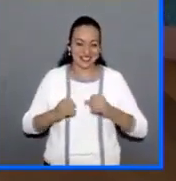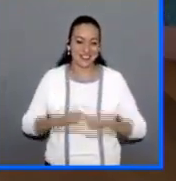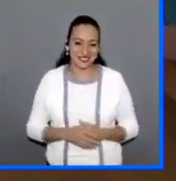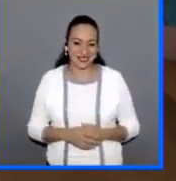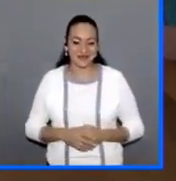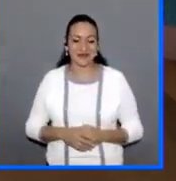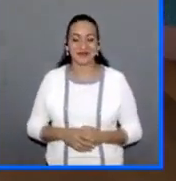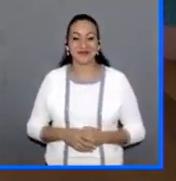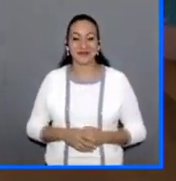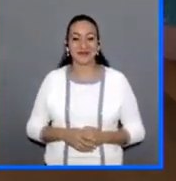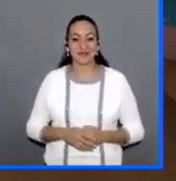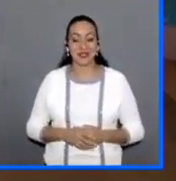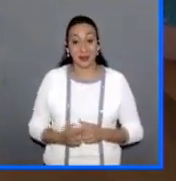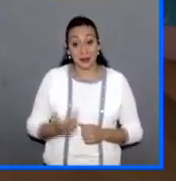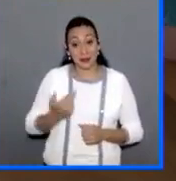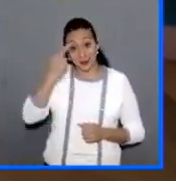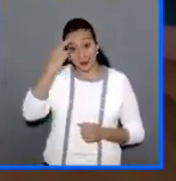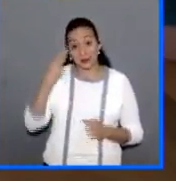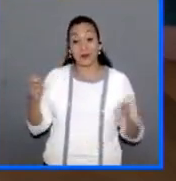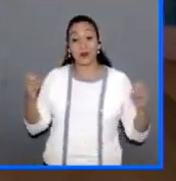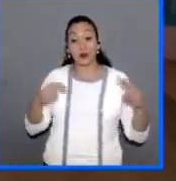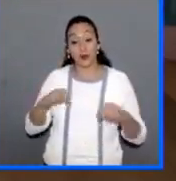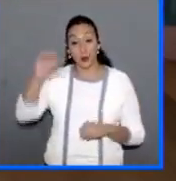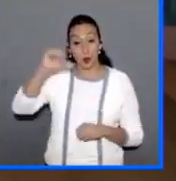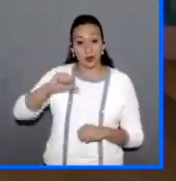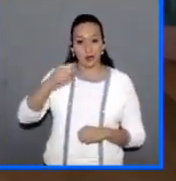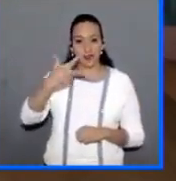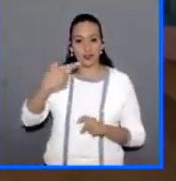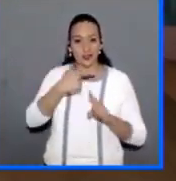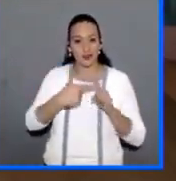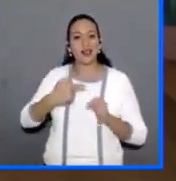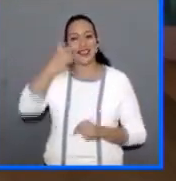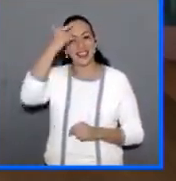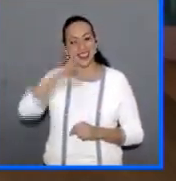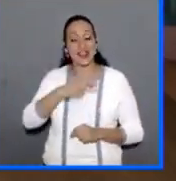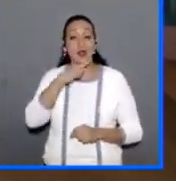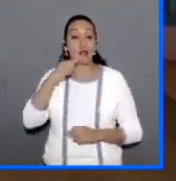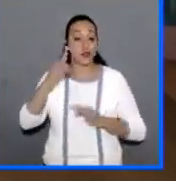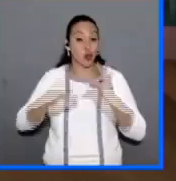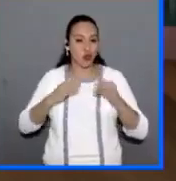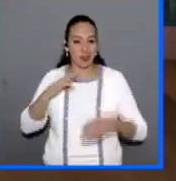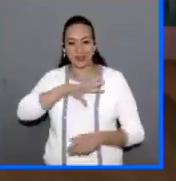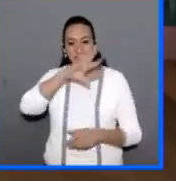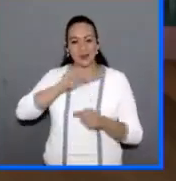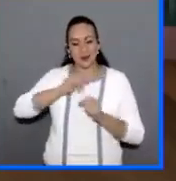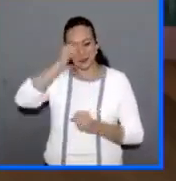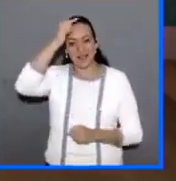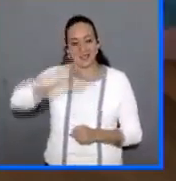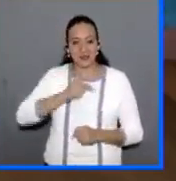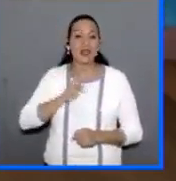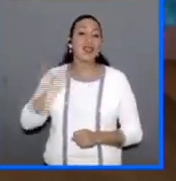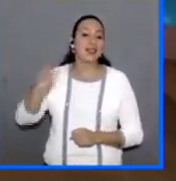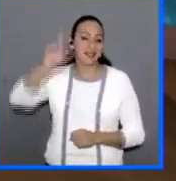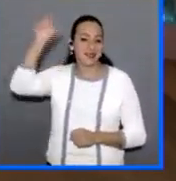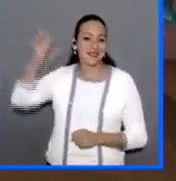de la Federación. Le espero a las 20:30 horas en el noticiario nocturno. Soy Lorena Sánchez Cabrera y a nombre